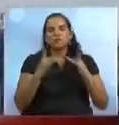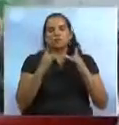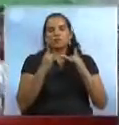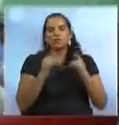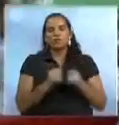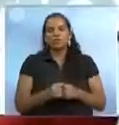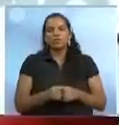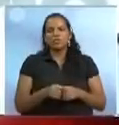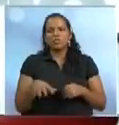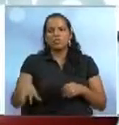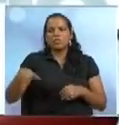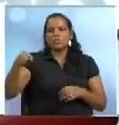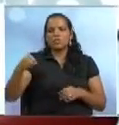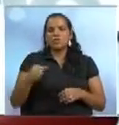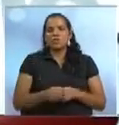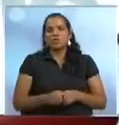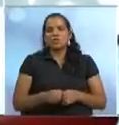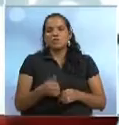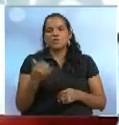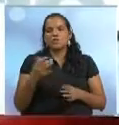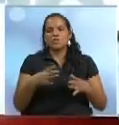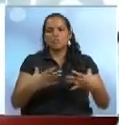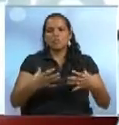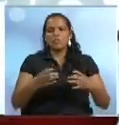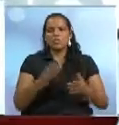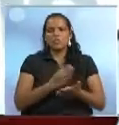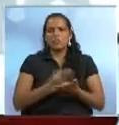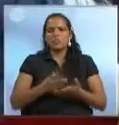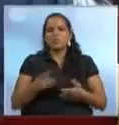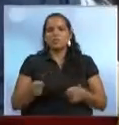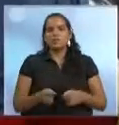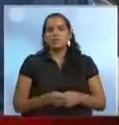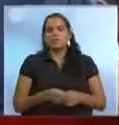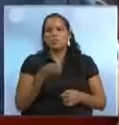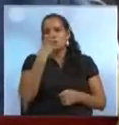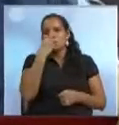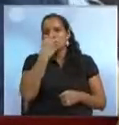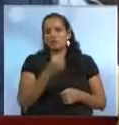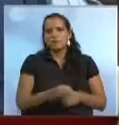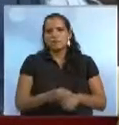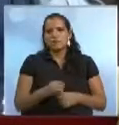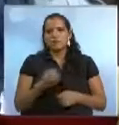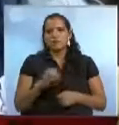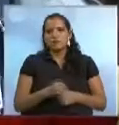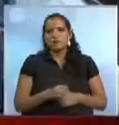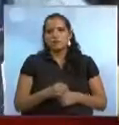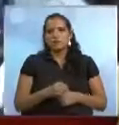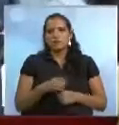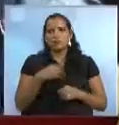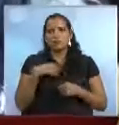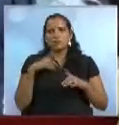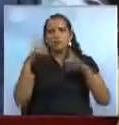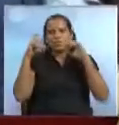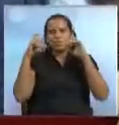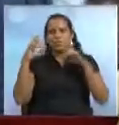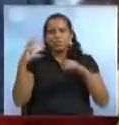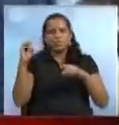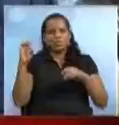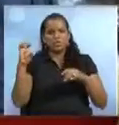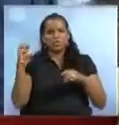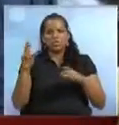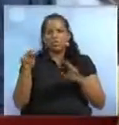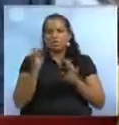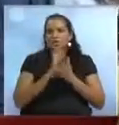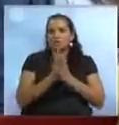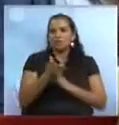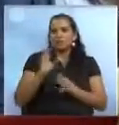colchones, fundas para la basura, ollas, cocinas y alimentos. El COE de qué, de Potos, el COE para decirle que no pasa